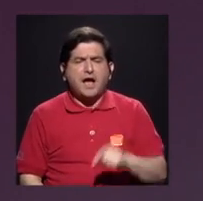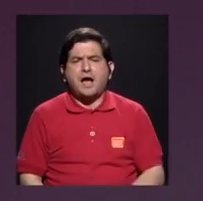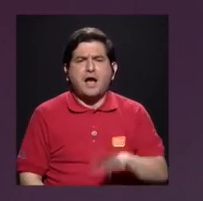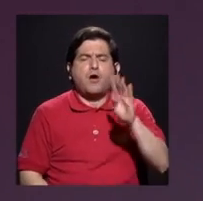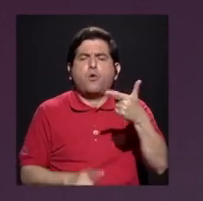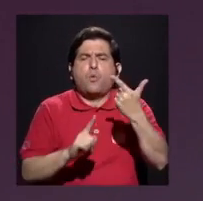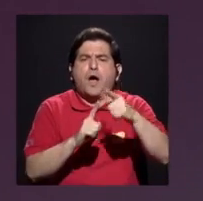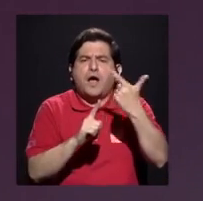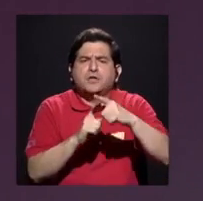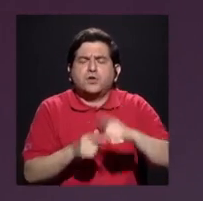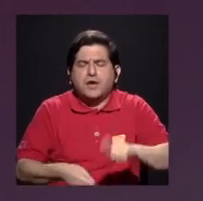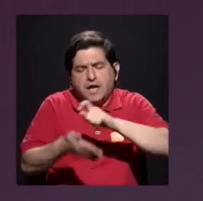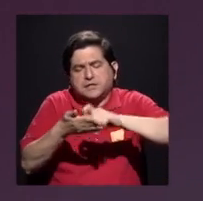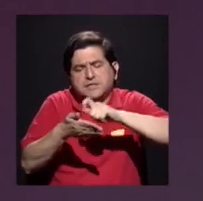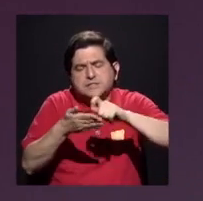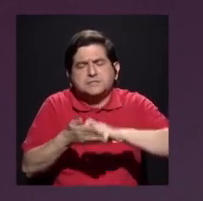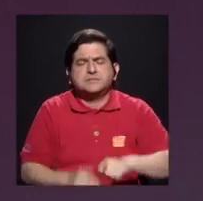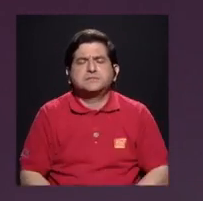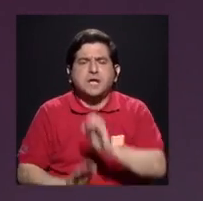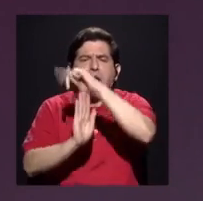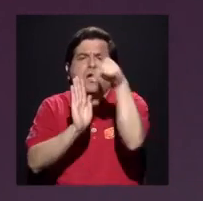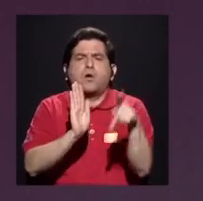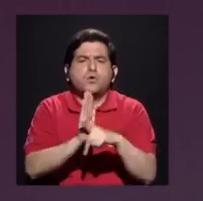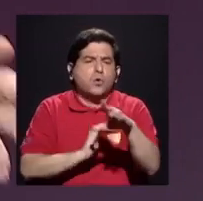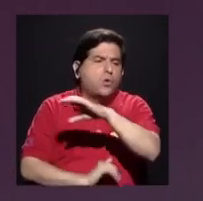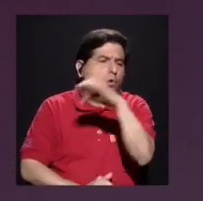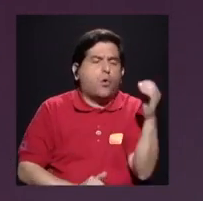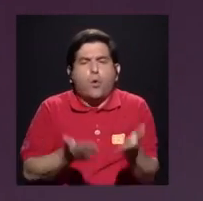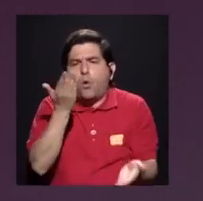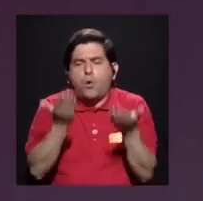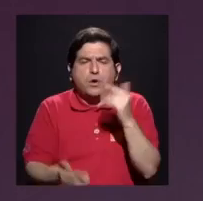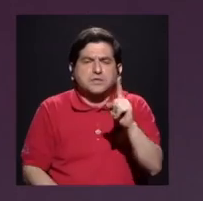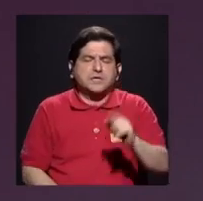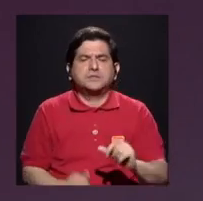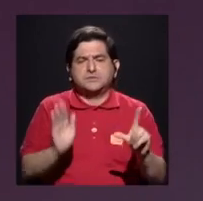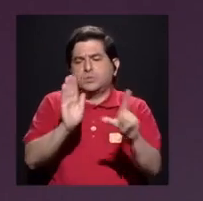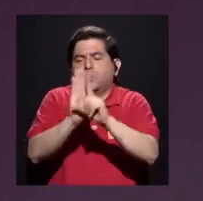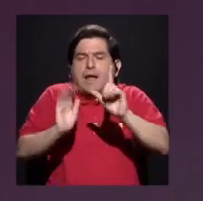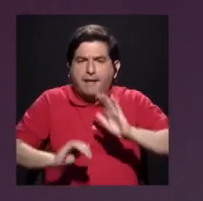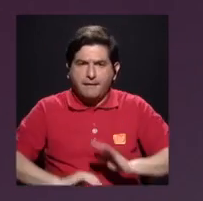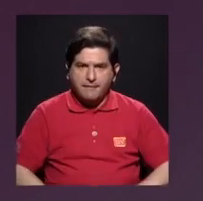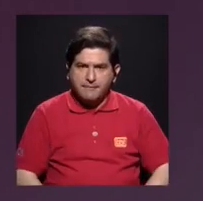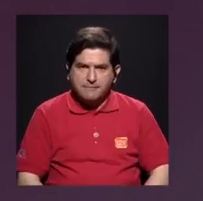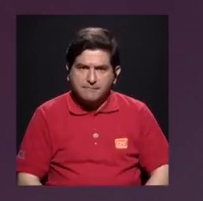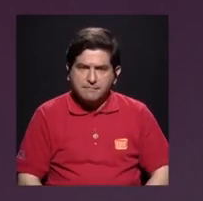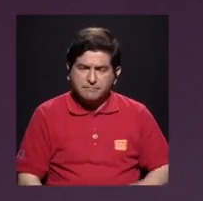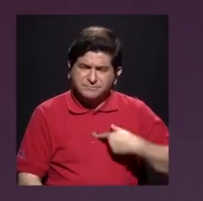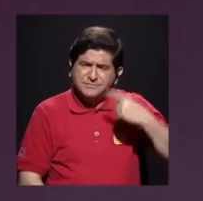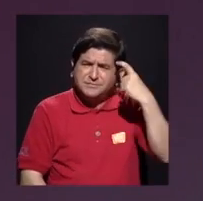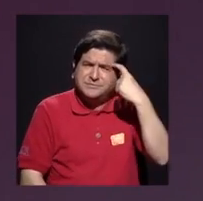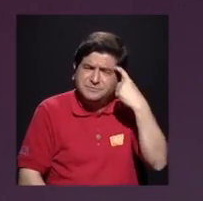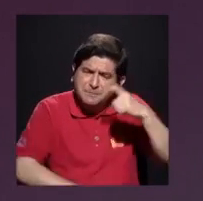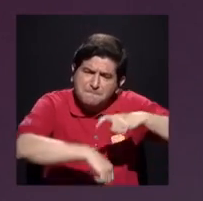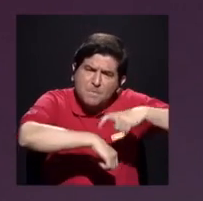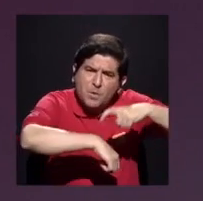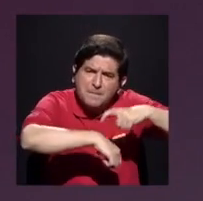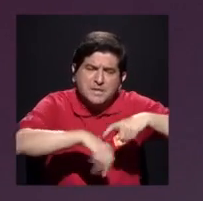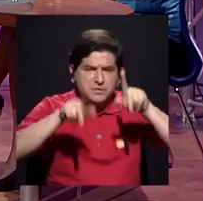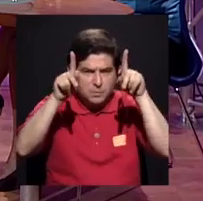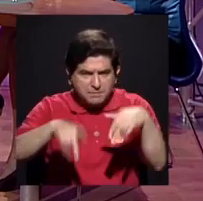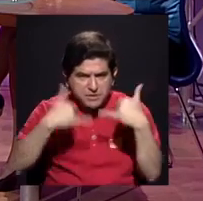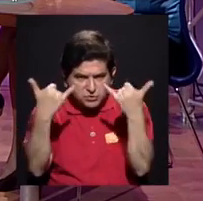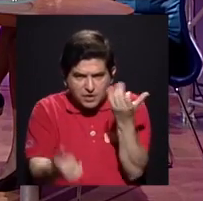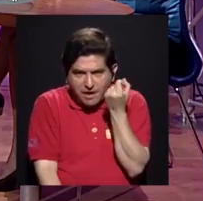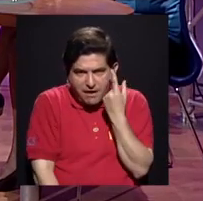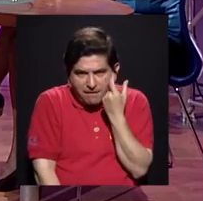letras en una constitución o en una determinada legislación entonces yo pienso que en el momento en que la gente